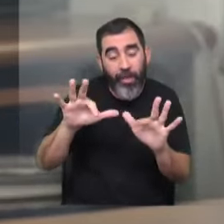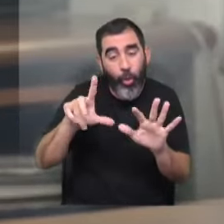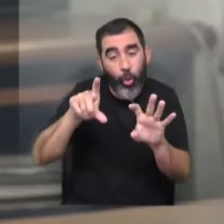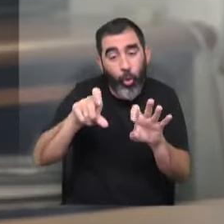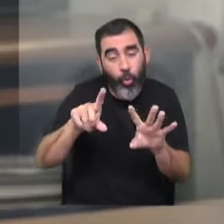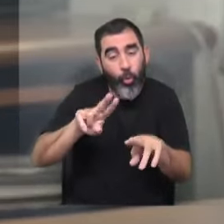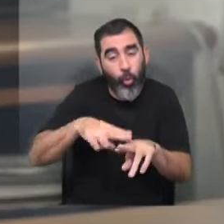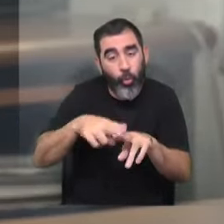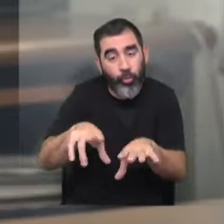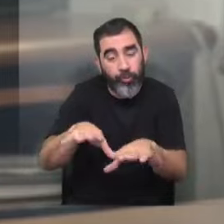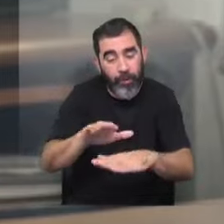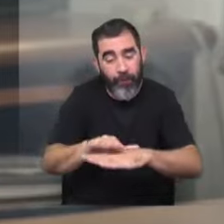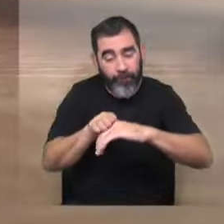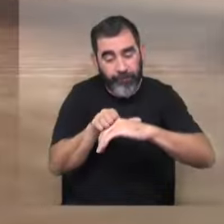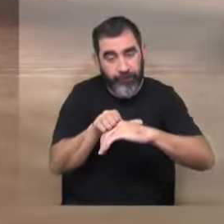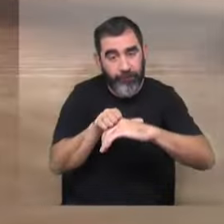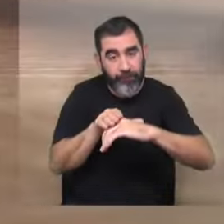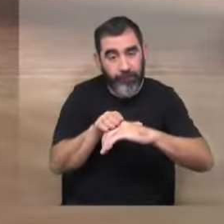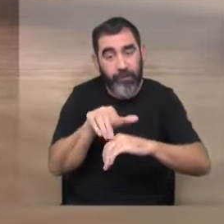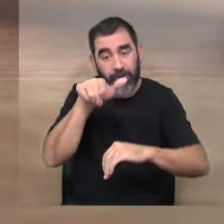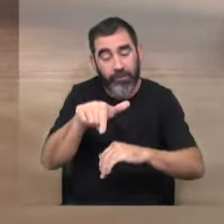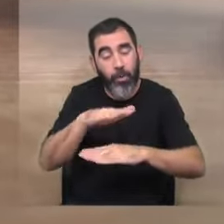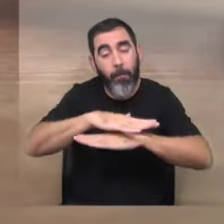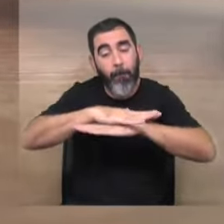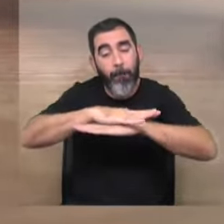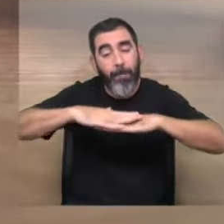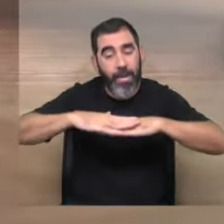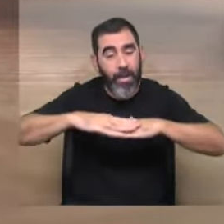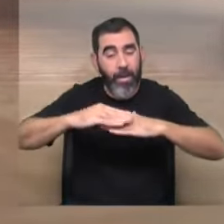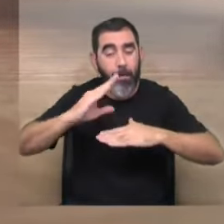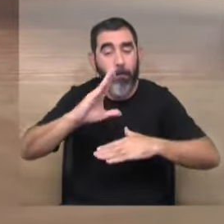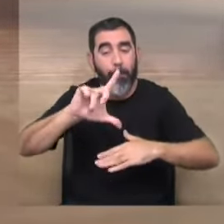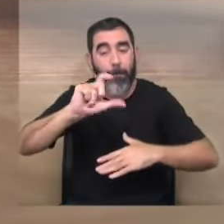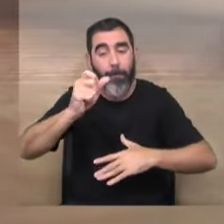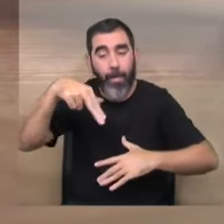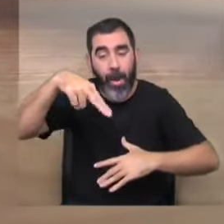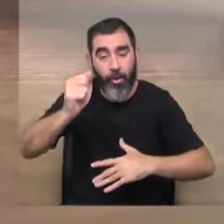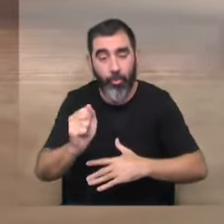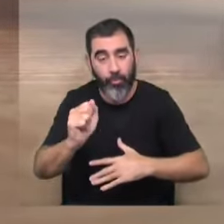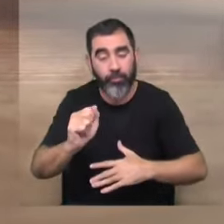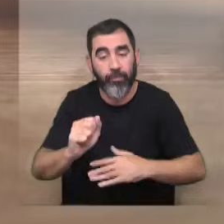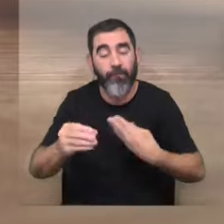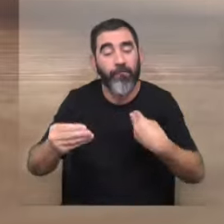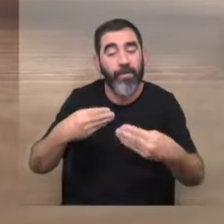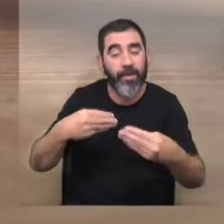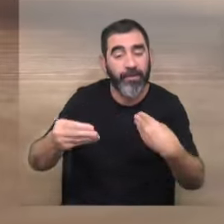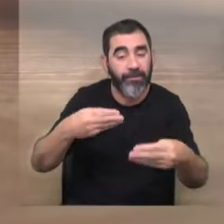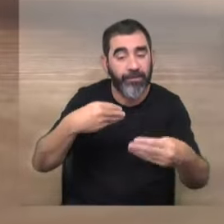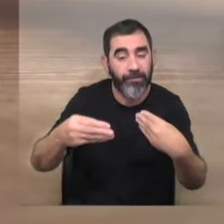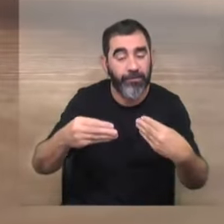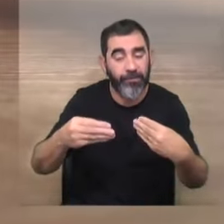de vuelta se forma el arco plantar medial. Estos son los pies planos que nosotros mencionamos como pie plano flexible.